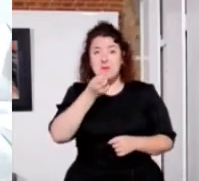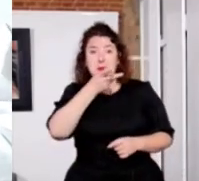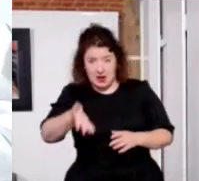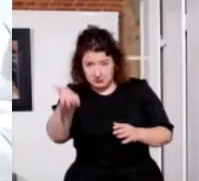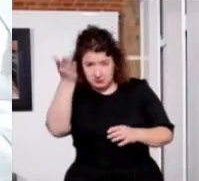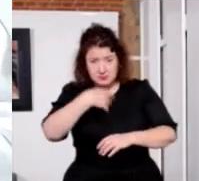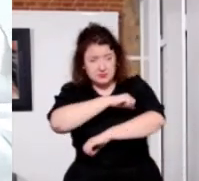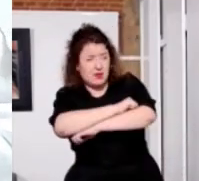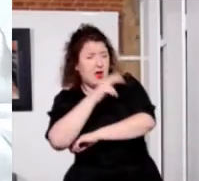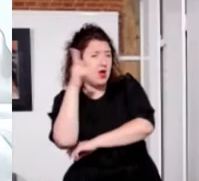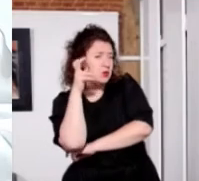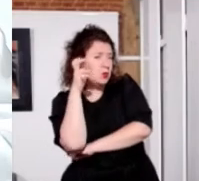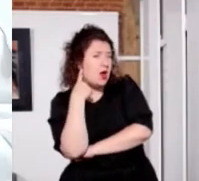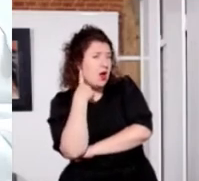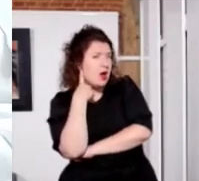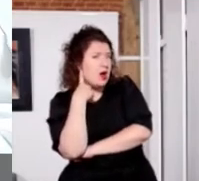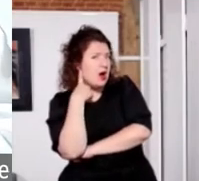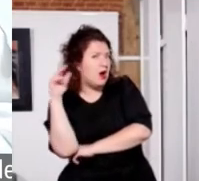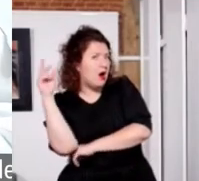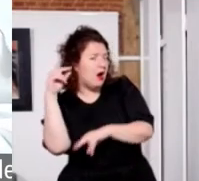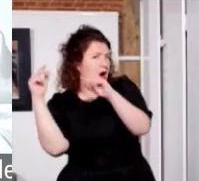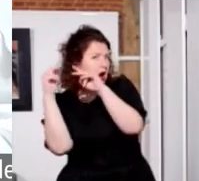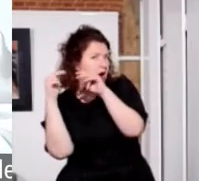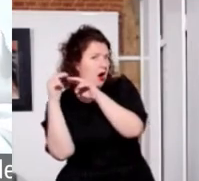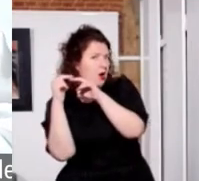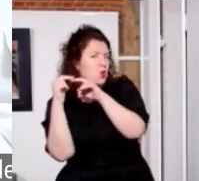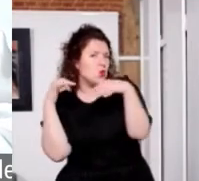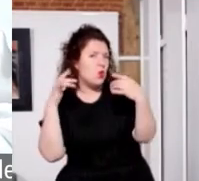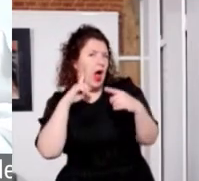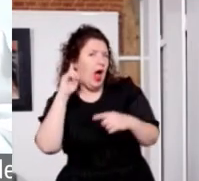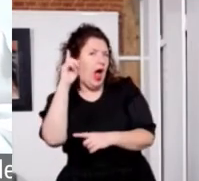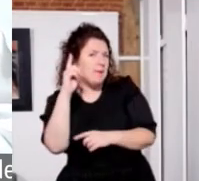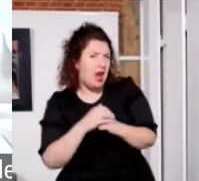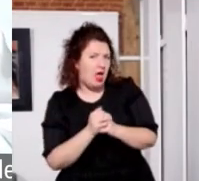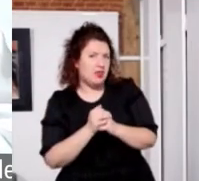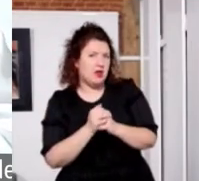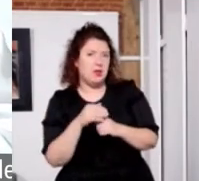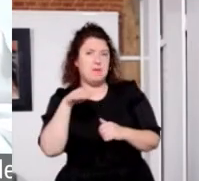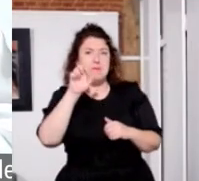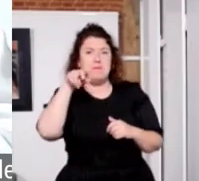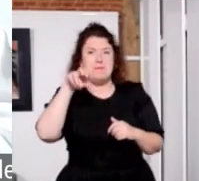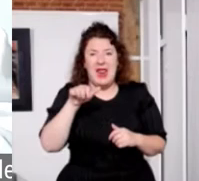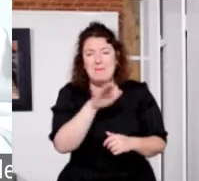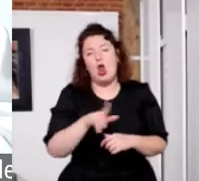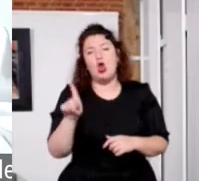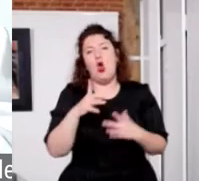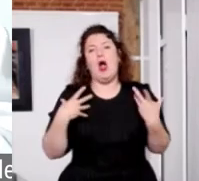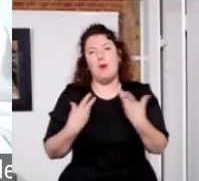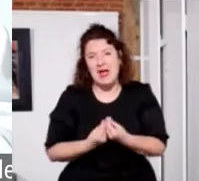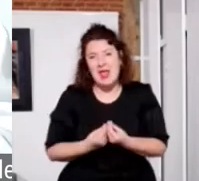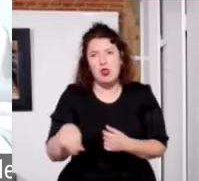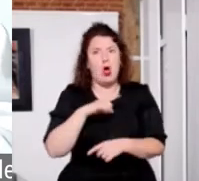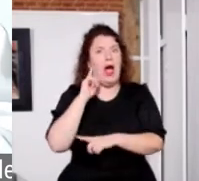a escuchar conversaciones y veréis la gran amenaza de los menores no acompañados, la gran amenaza de